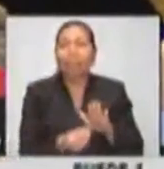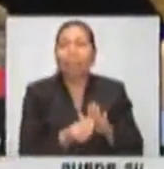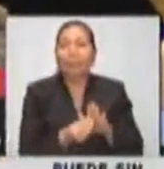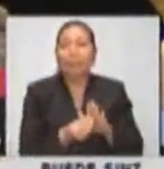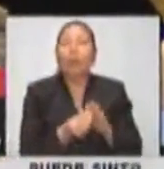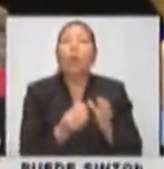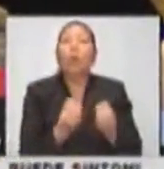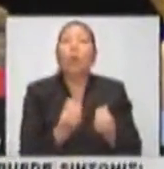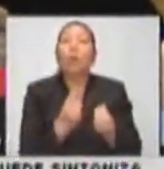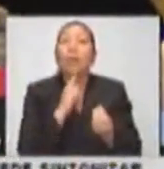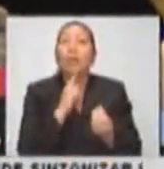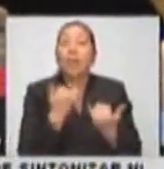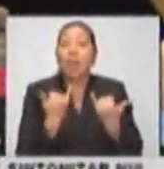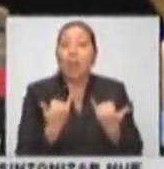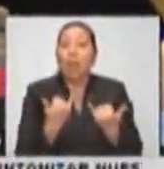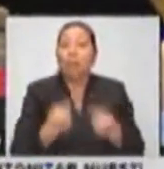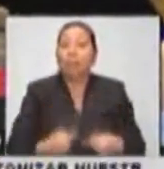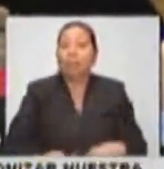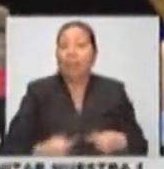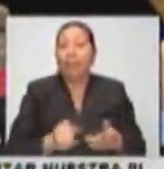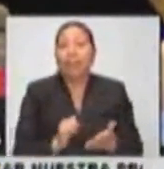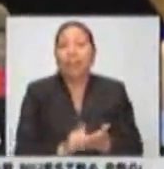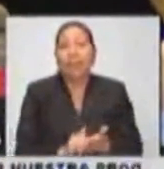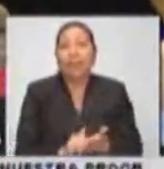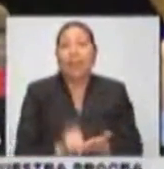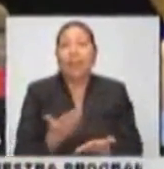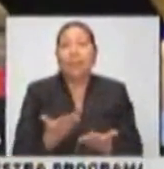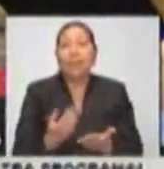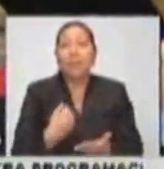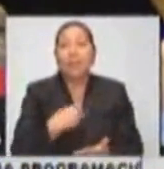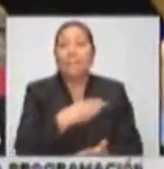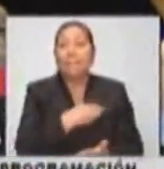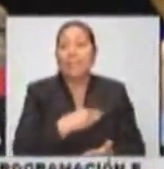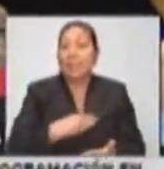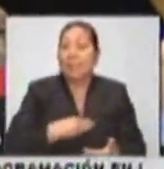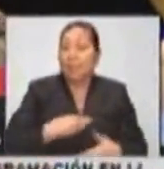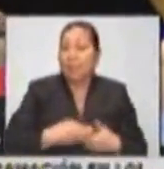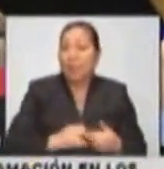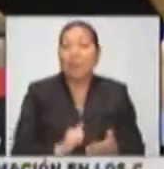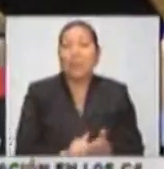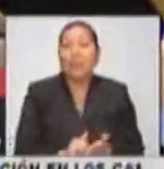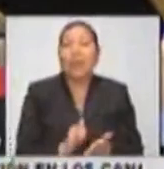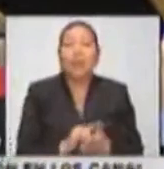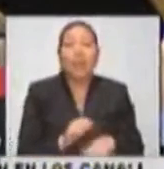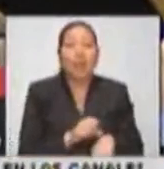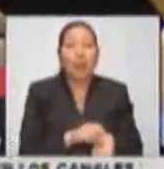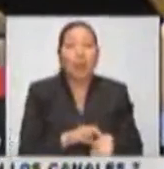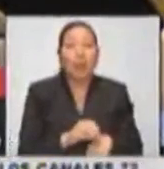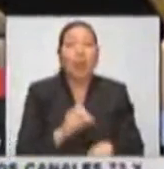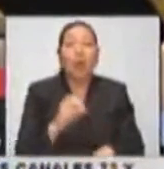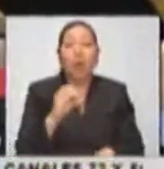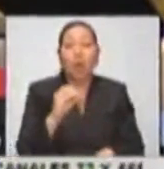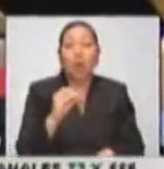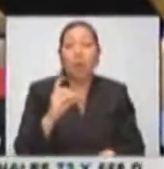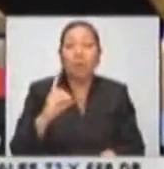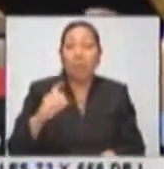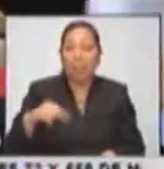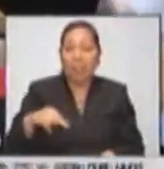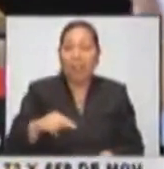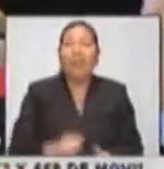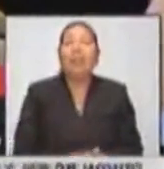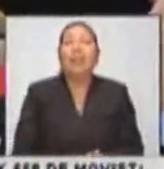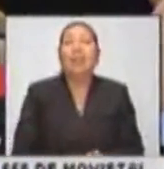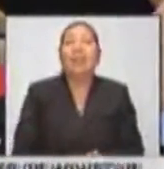y cómo está hoy día la discusión, que es a eso lo que fue el primer ministro, a este proceso por el que el Consejo de la OCDE está